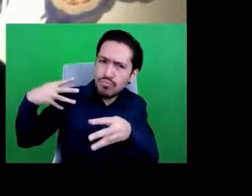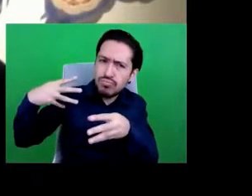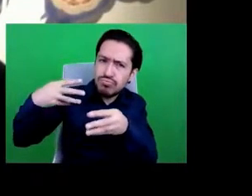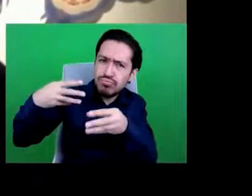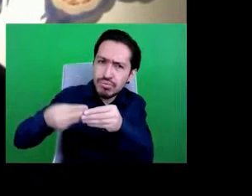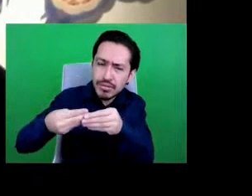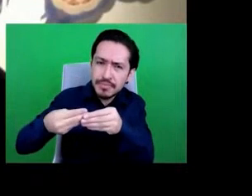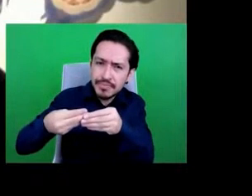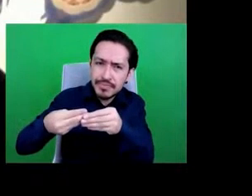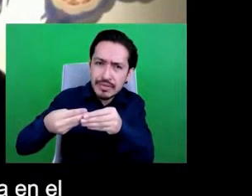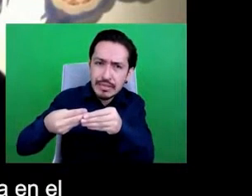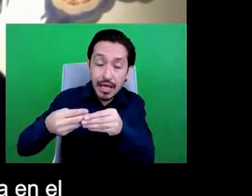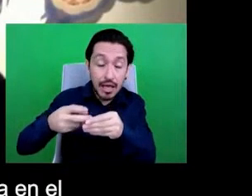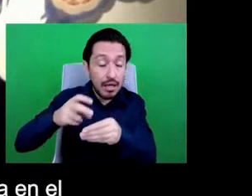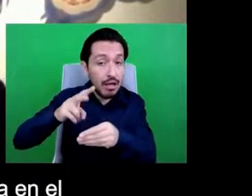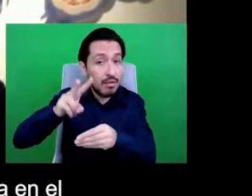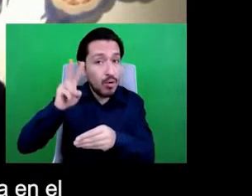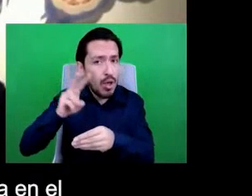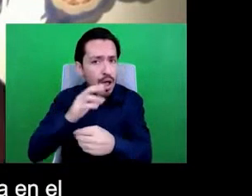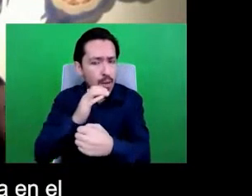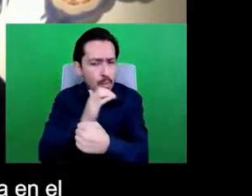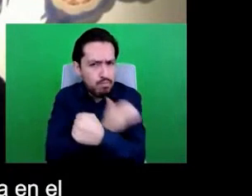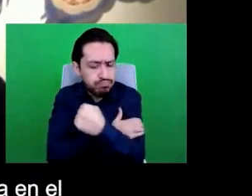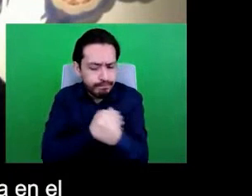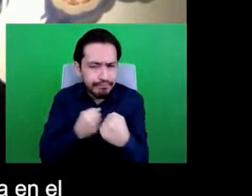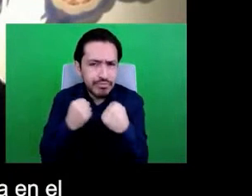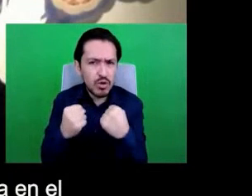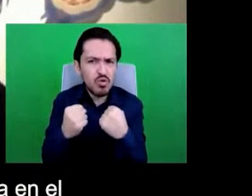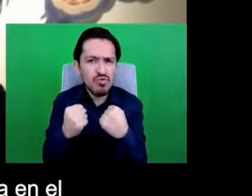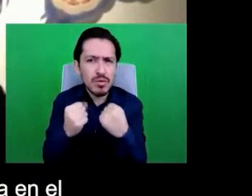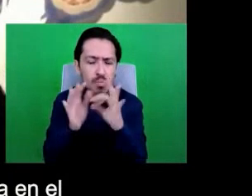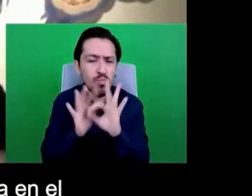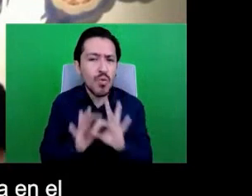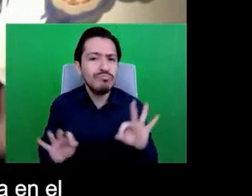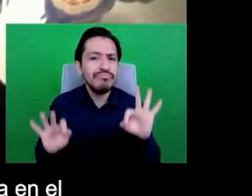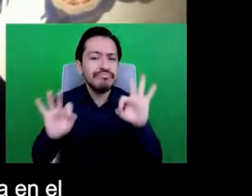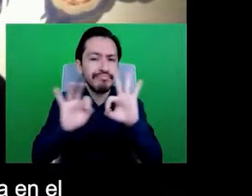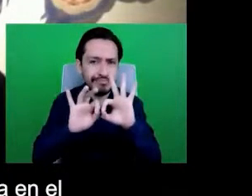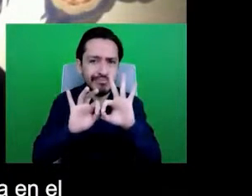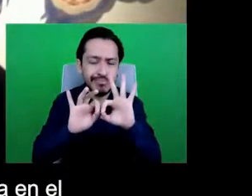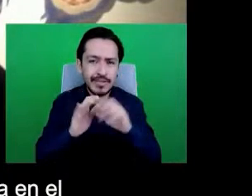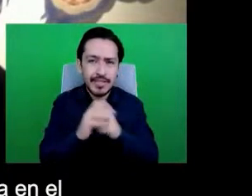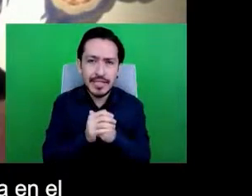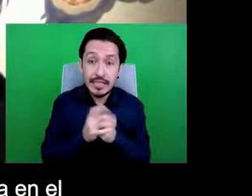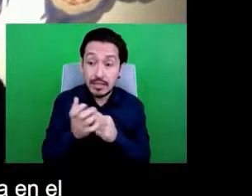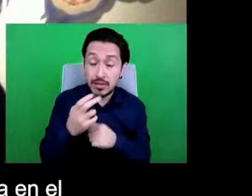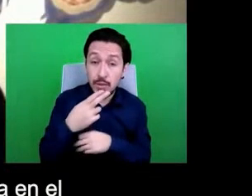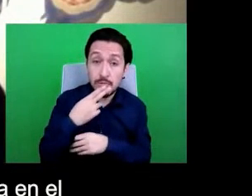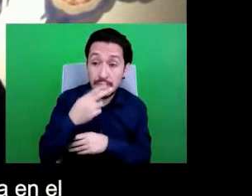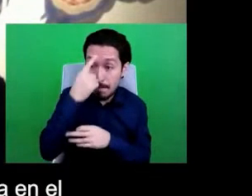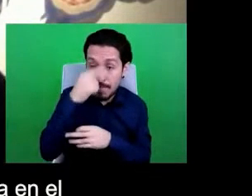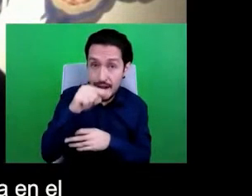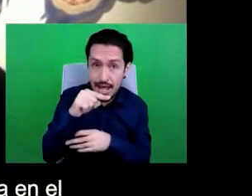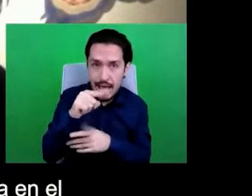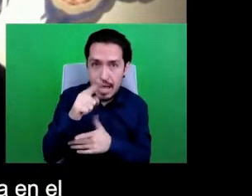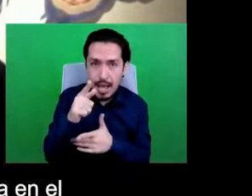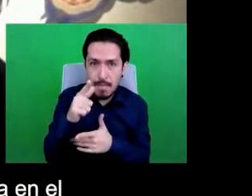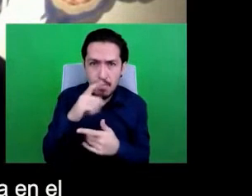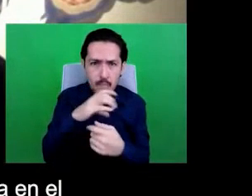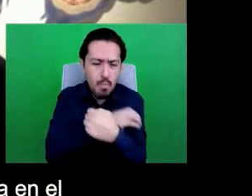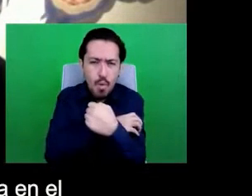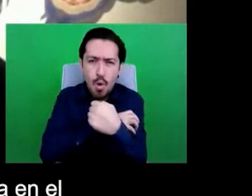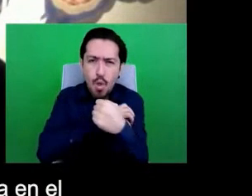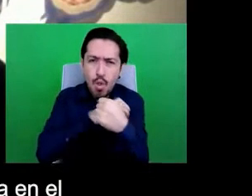bastante poderosas y se utilizan para poder proyectar el poder, ya sea en el